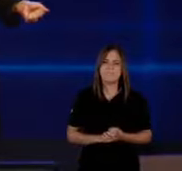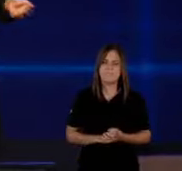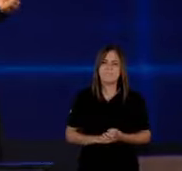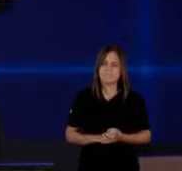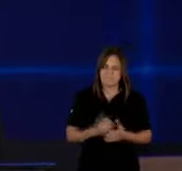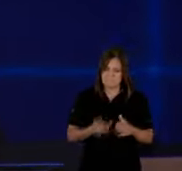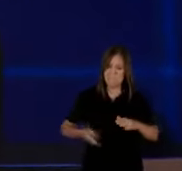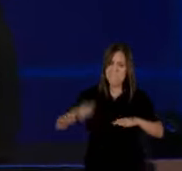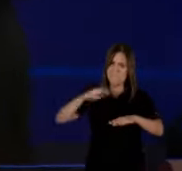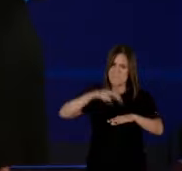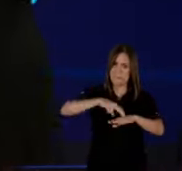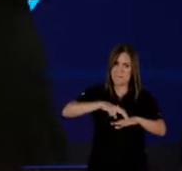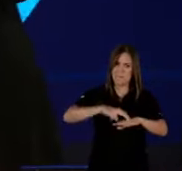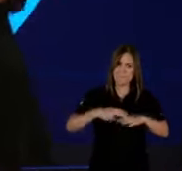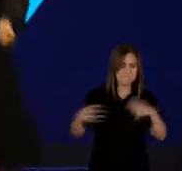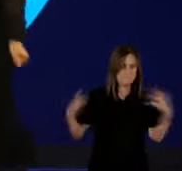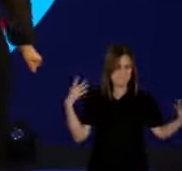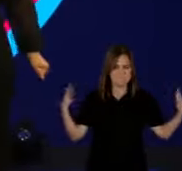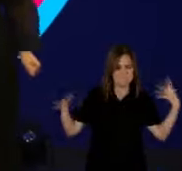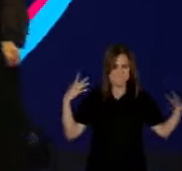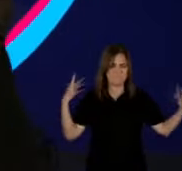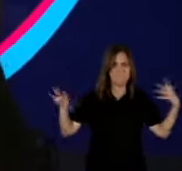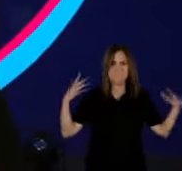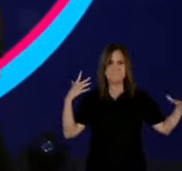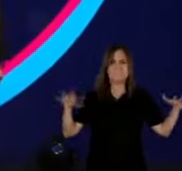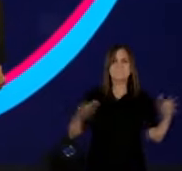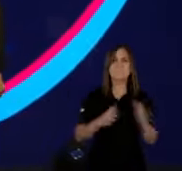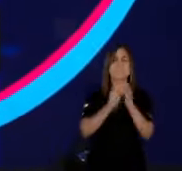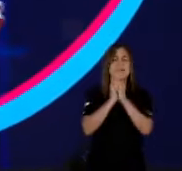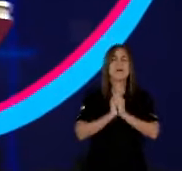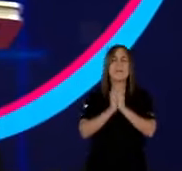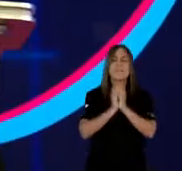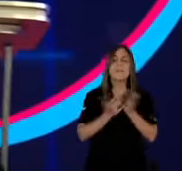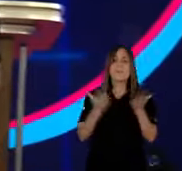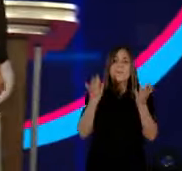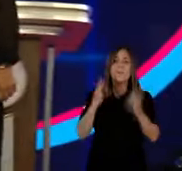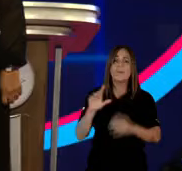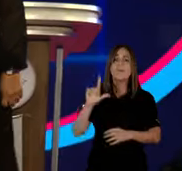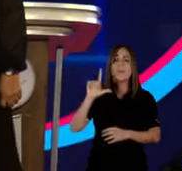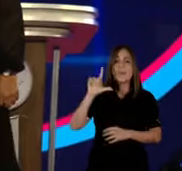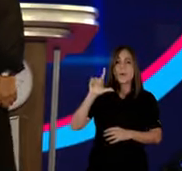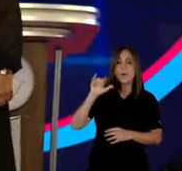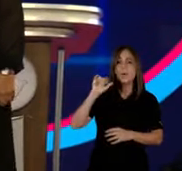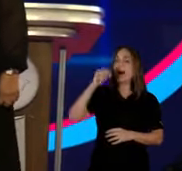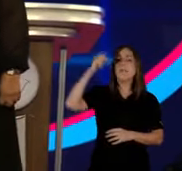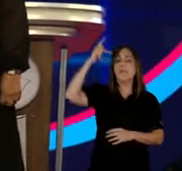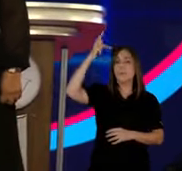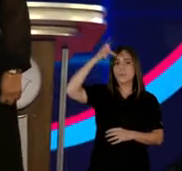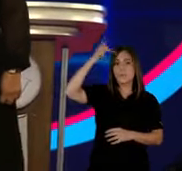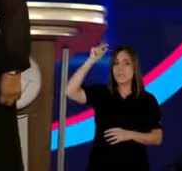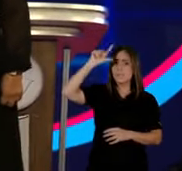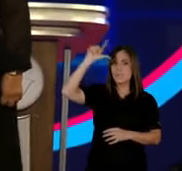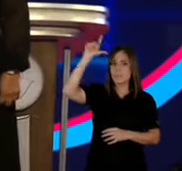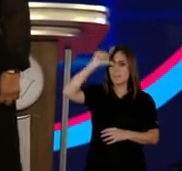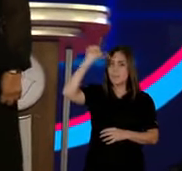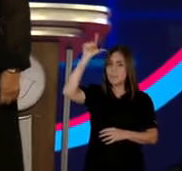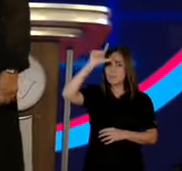Póngase de pie un momento y sacúdese, adore. Lucy, qué bueno verte. Estamos felices de